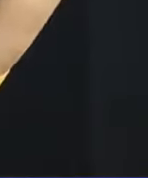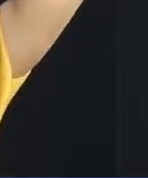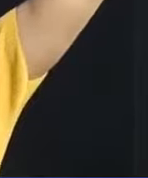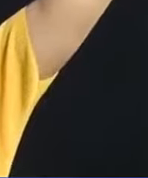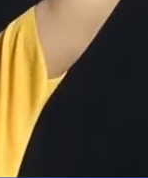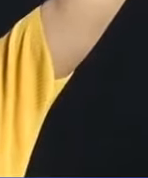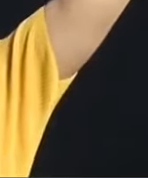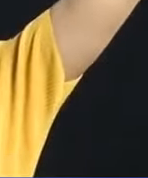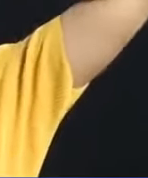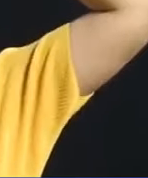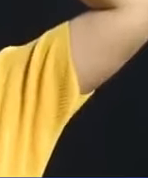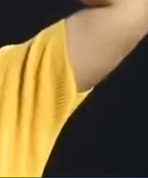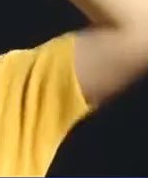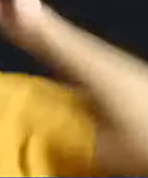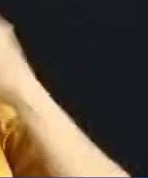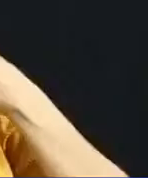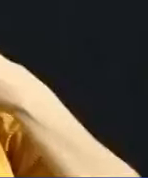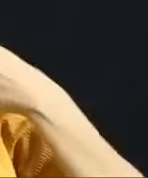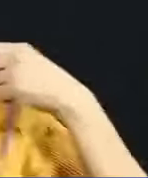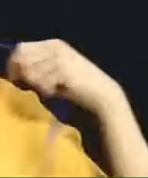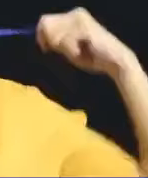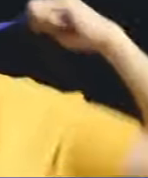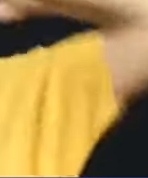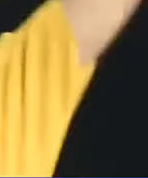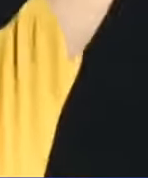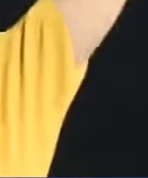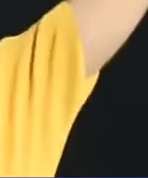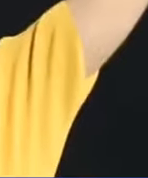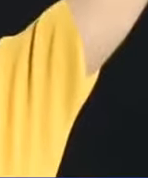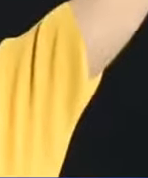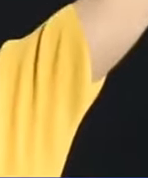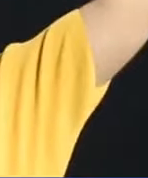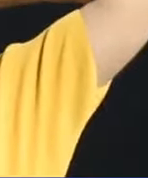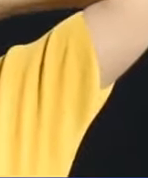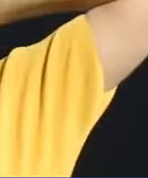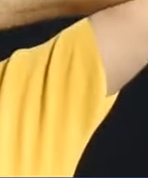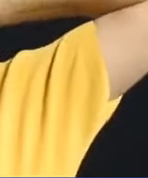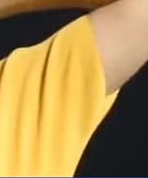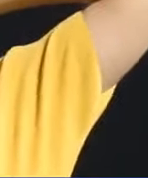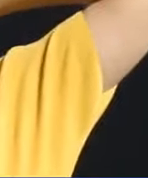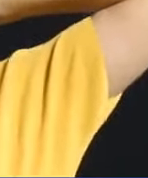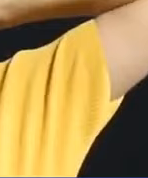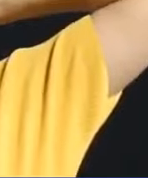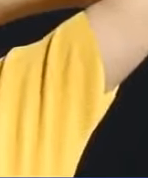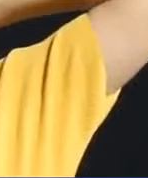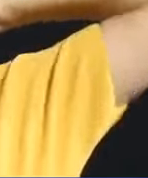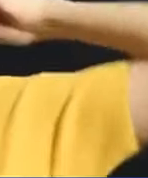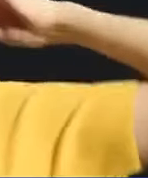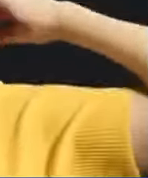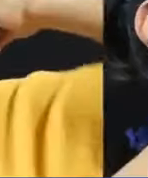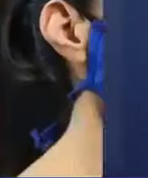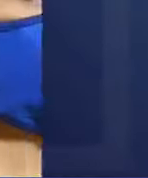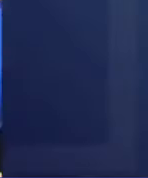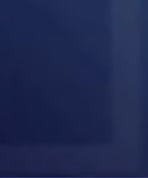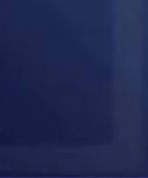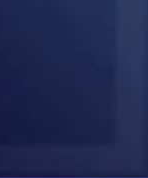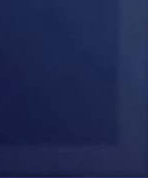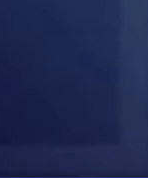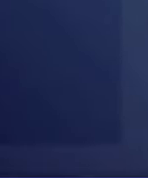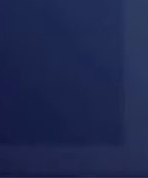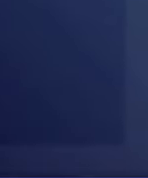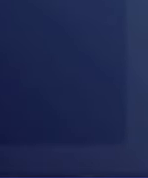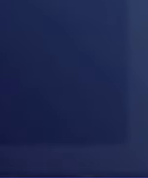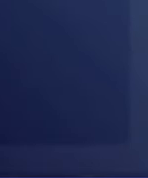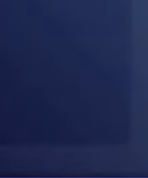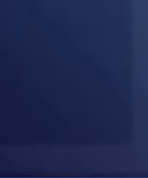o detrás de la cabeza. Coloque primero las tiras de arriba y luego las de abajo. Paso 4.